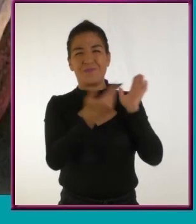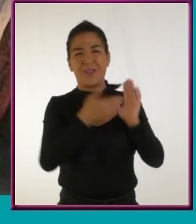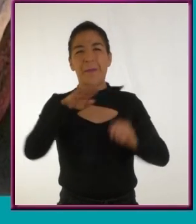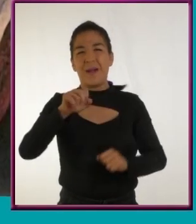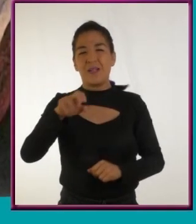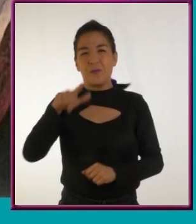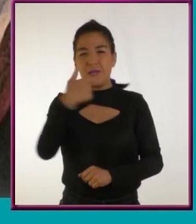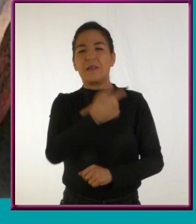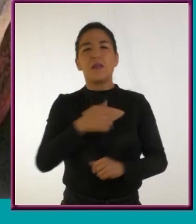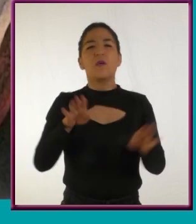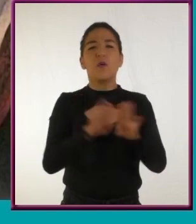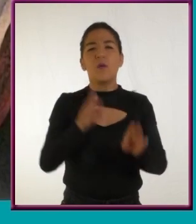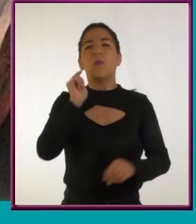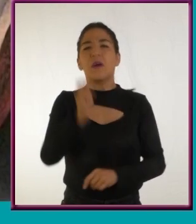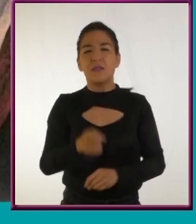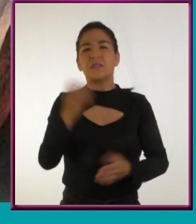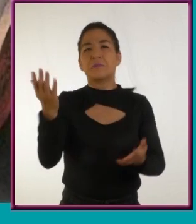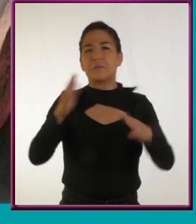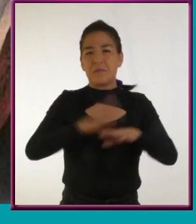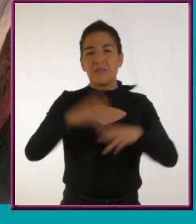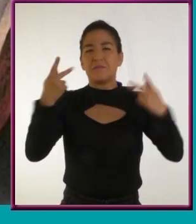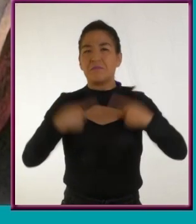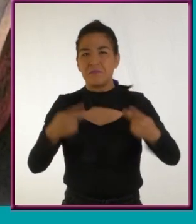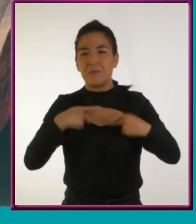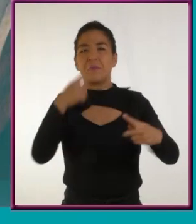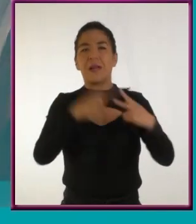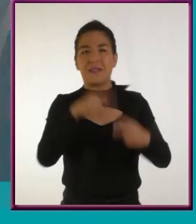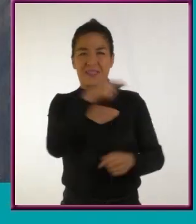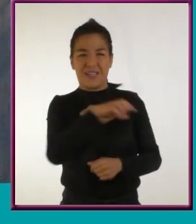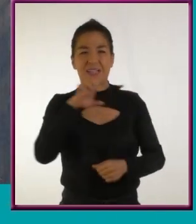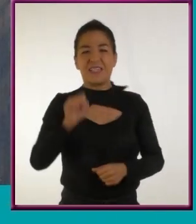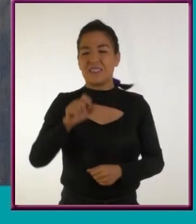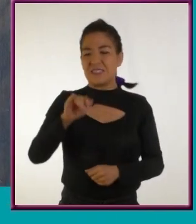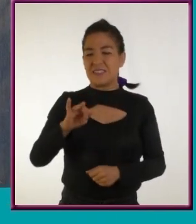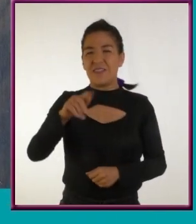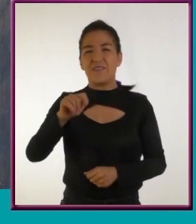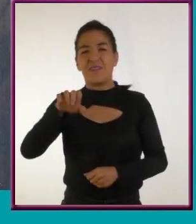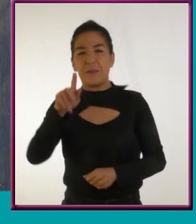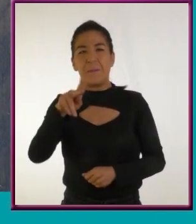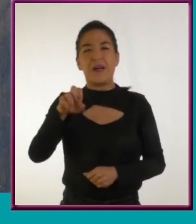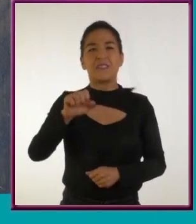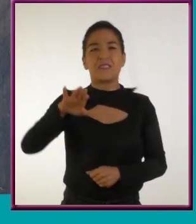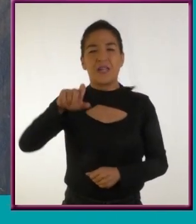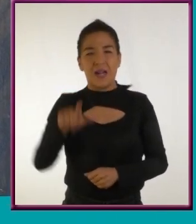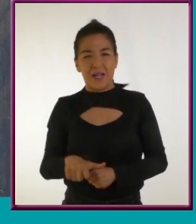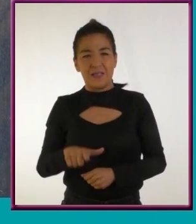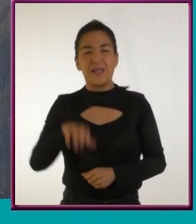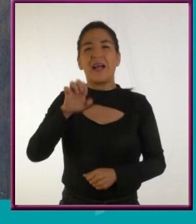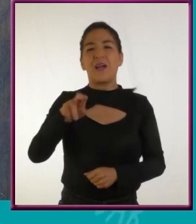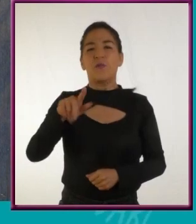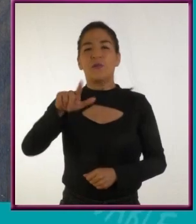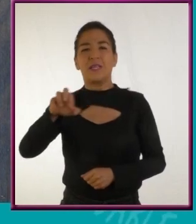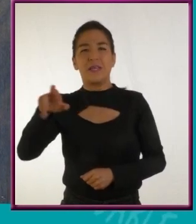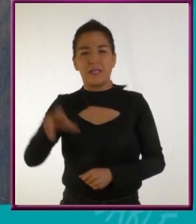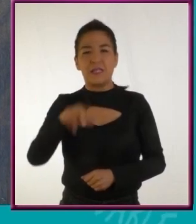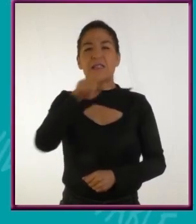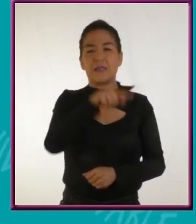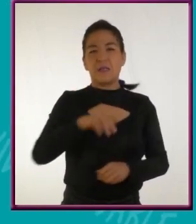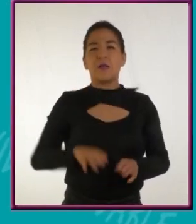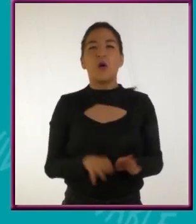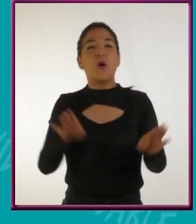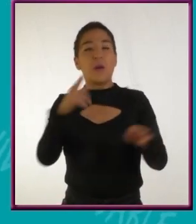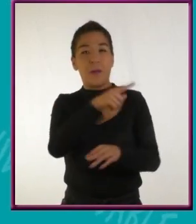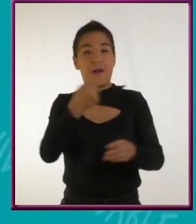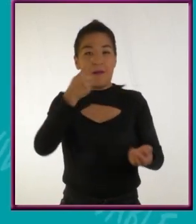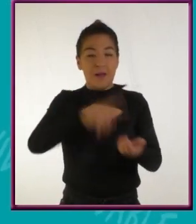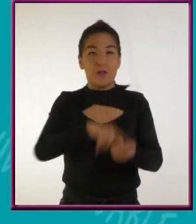sus propiedades ha atraído la atención de grandes matemáticos: Stiefel, Fermat, Pascal, Leibniz y Euler.